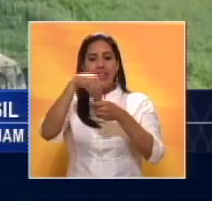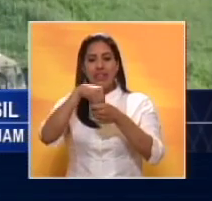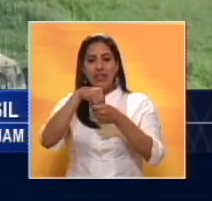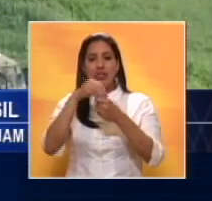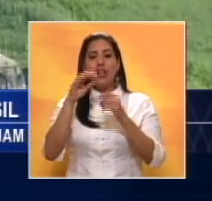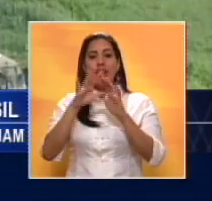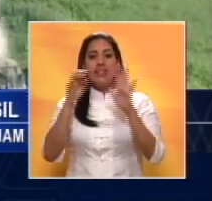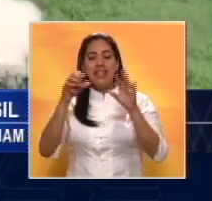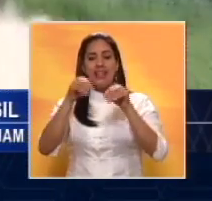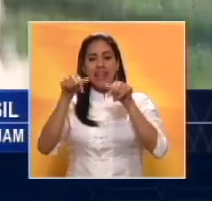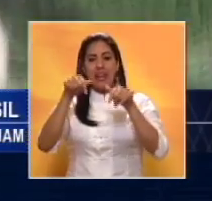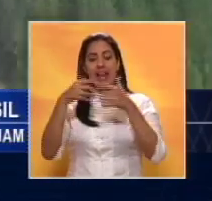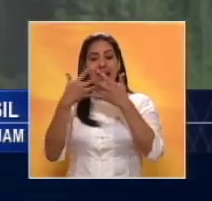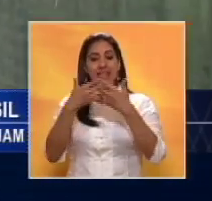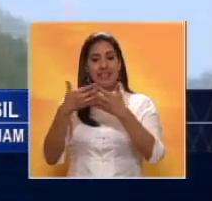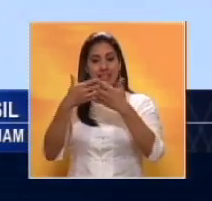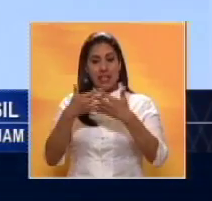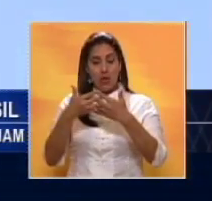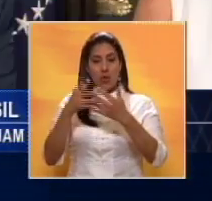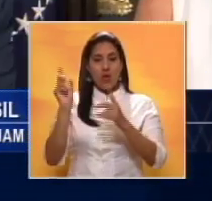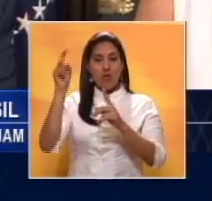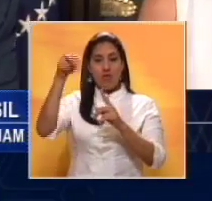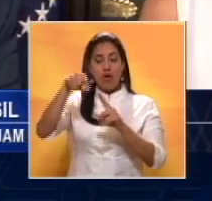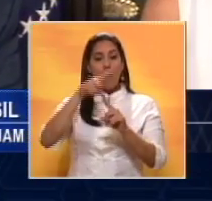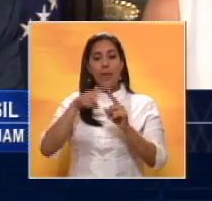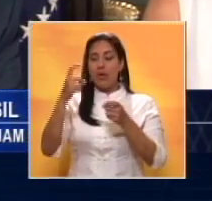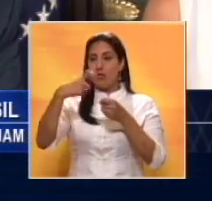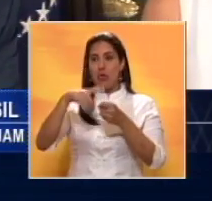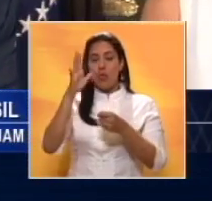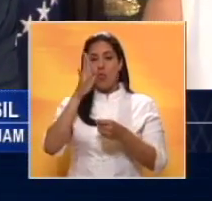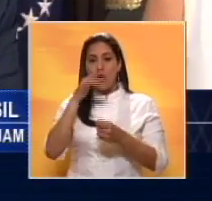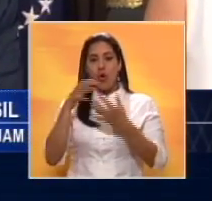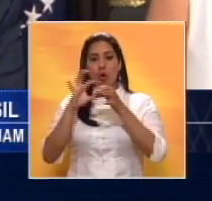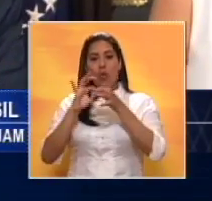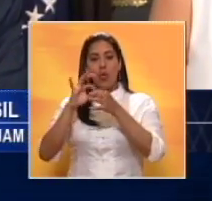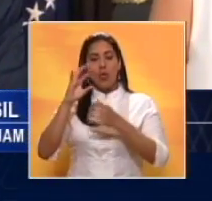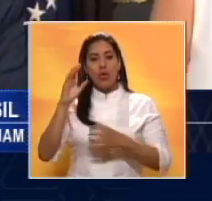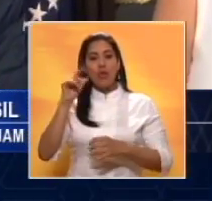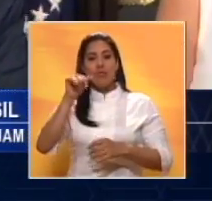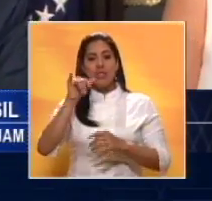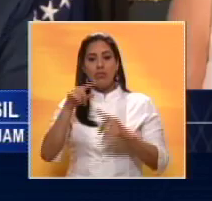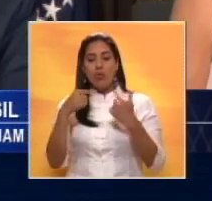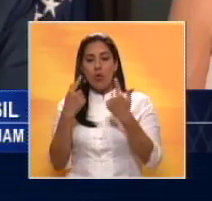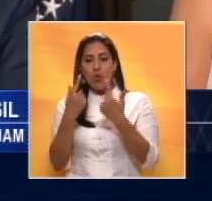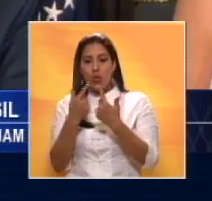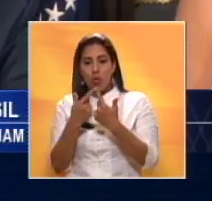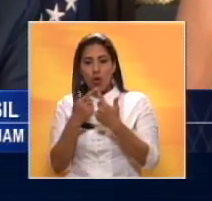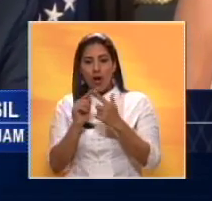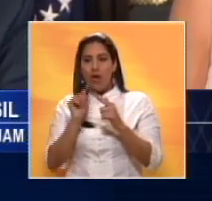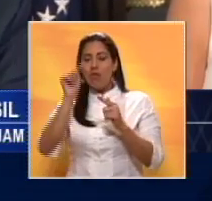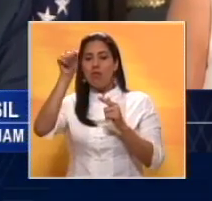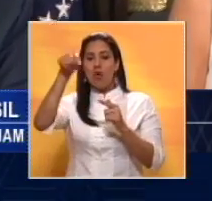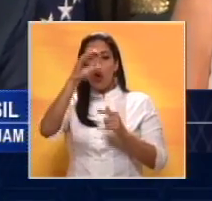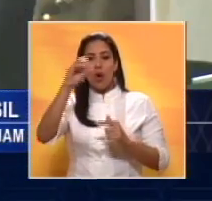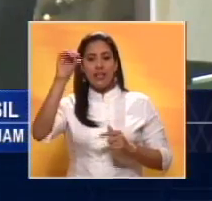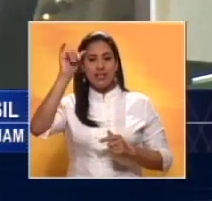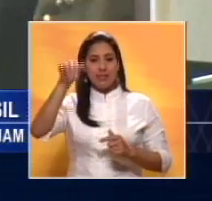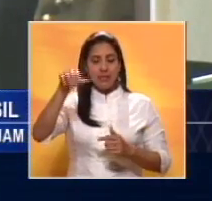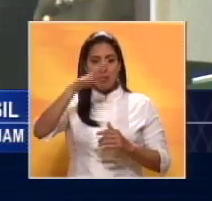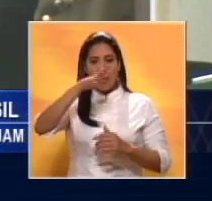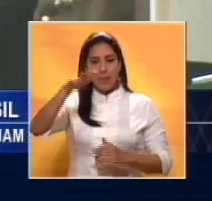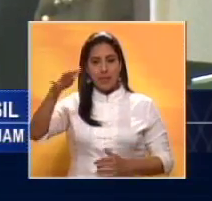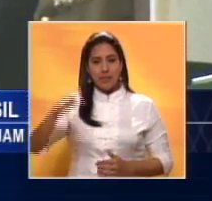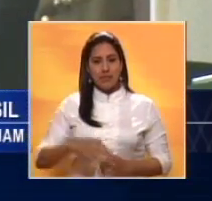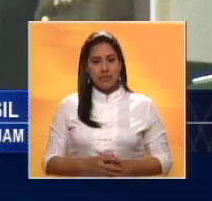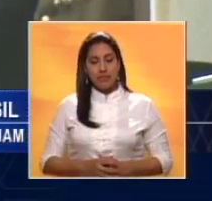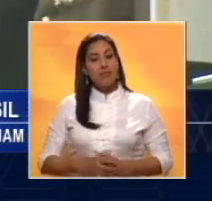de los 17 territorios de los Estados Unidos no incorporados a la Unión, ubicada en la Micronesia al oeste del Océano